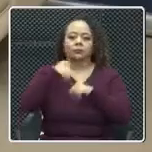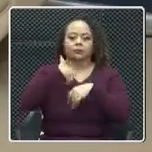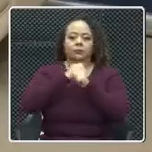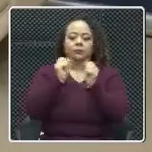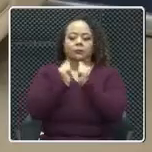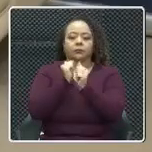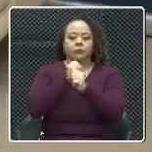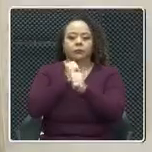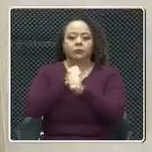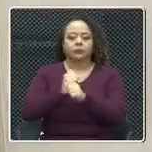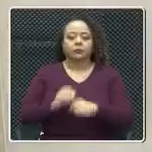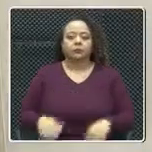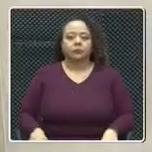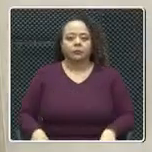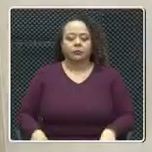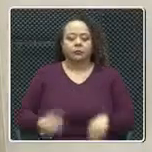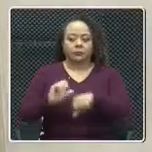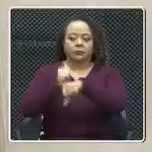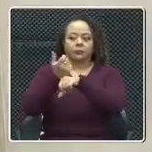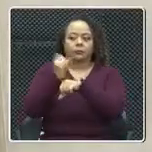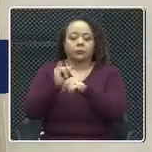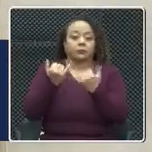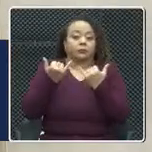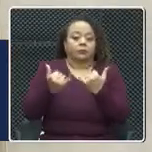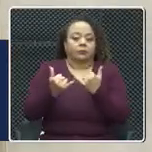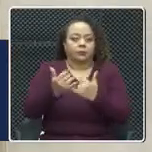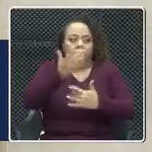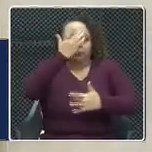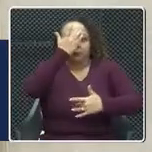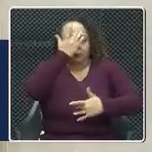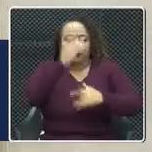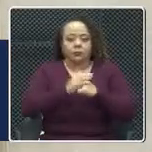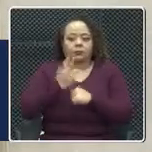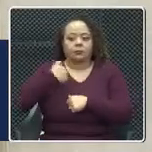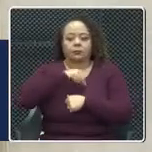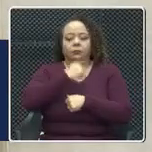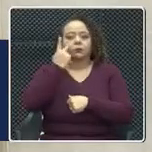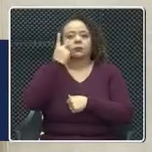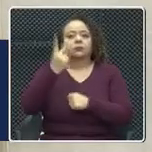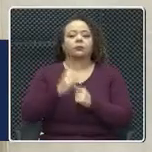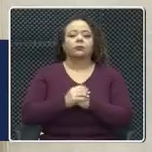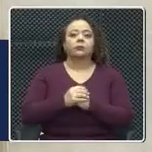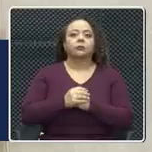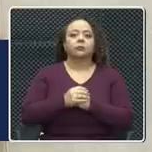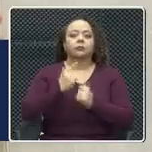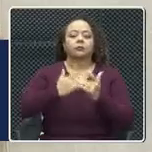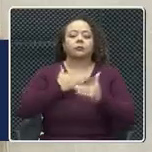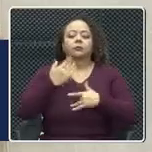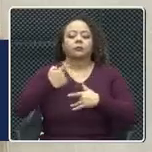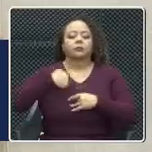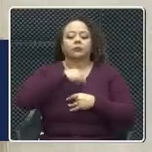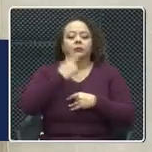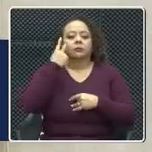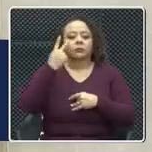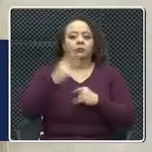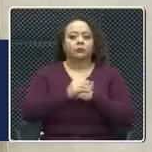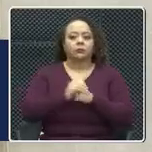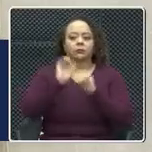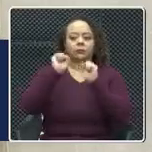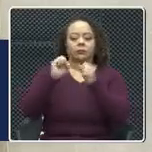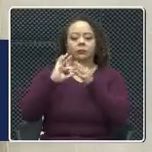con un trabajador, establecer si ya la patología que estamos viendo, ¿verdad? Claro. O los síntomas que estamos viendo